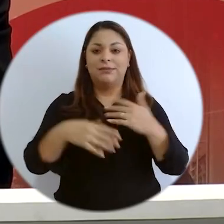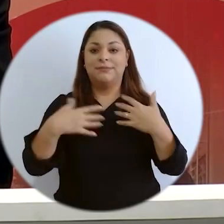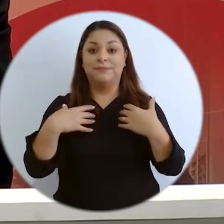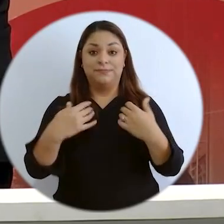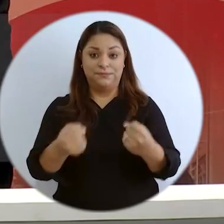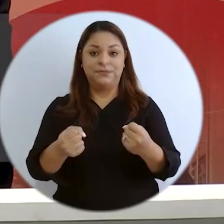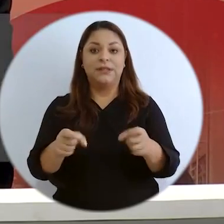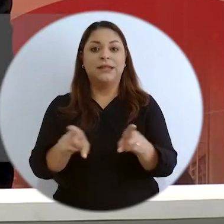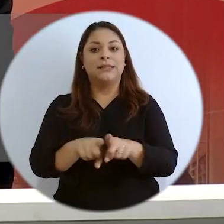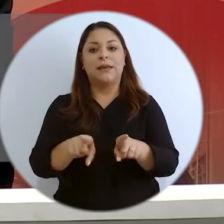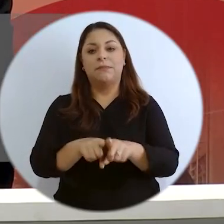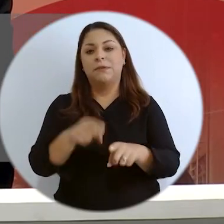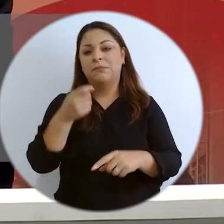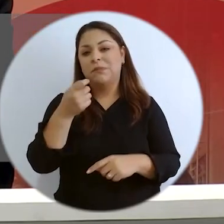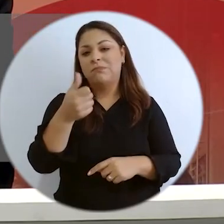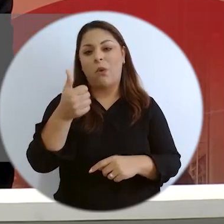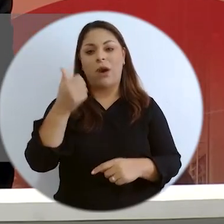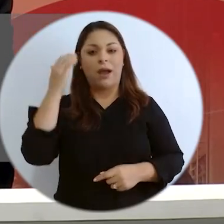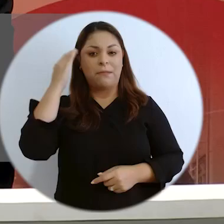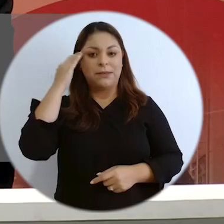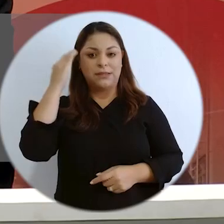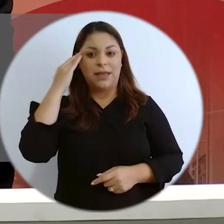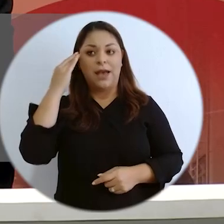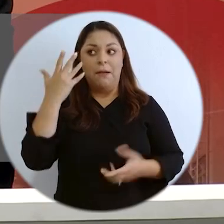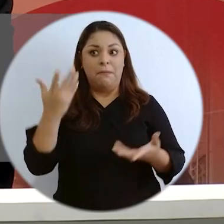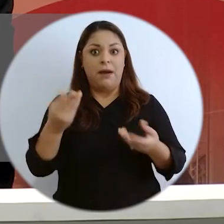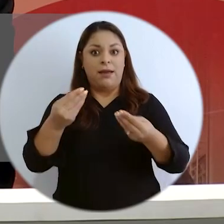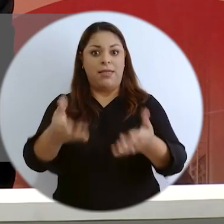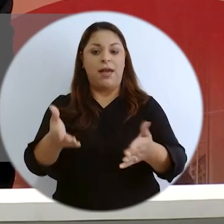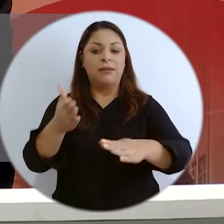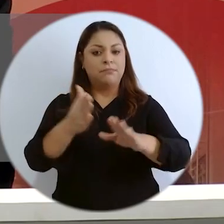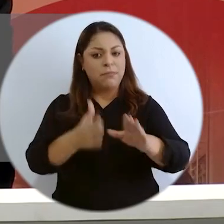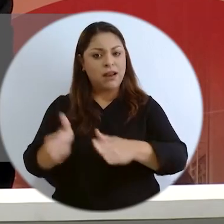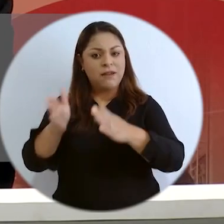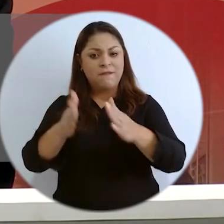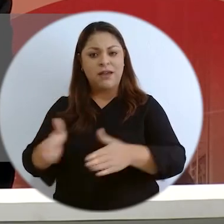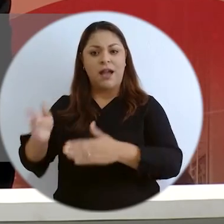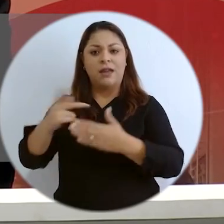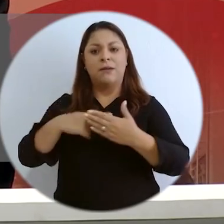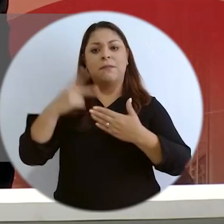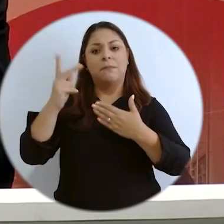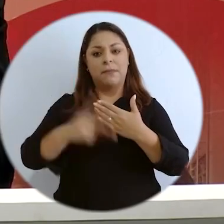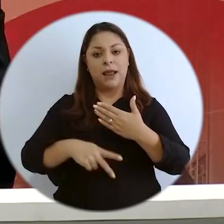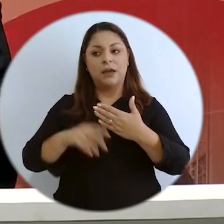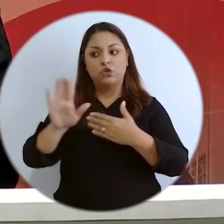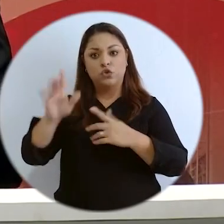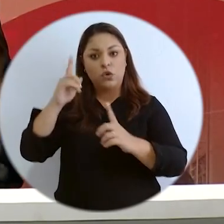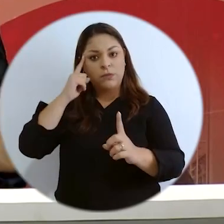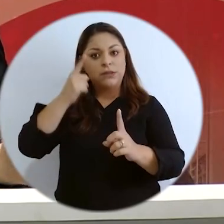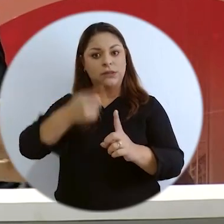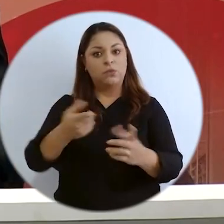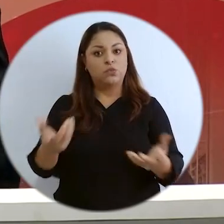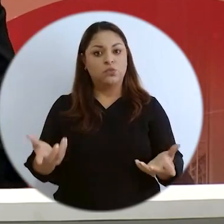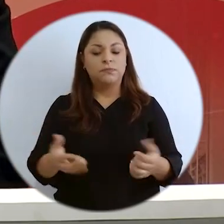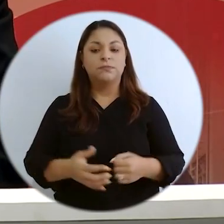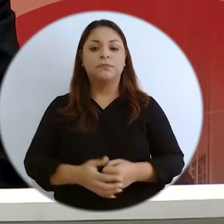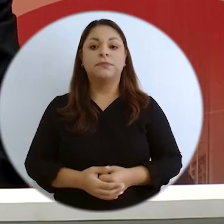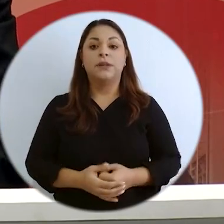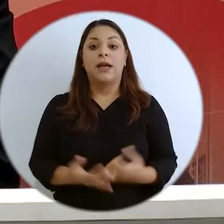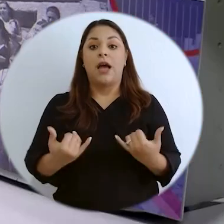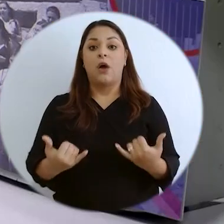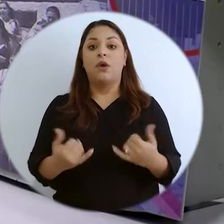la crisis de salud, y también una poca capacidad para poder generar y planificar planes para desarrollar sus objetivos